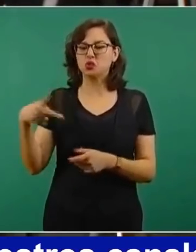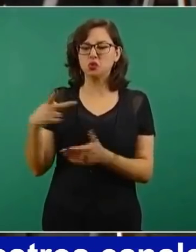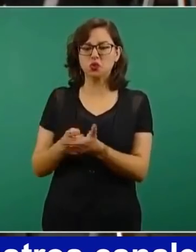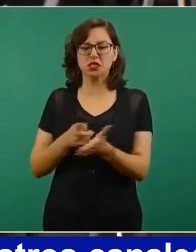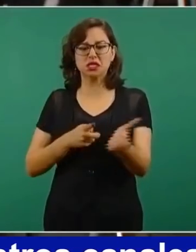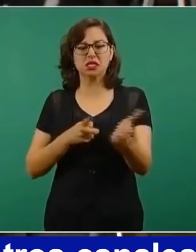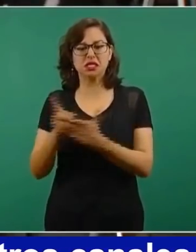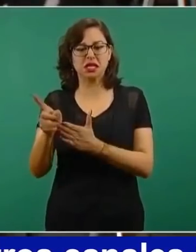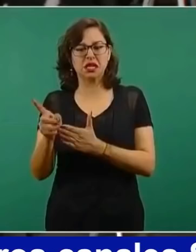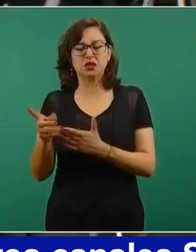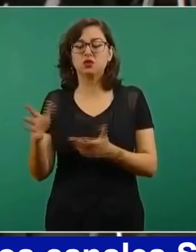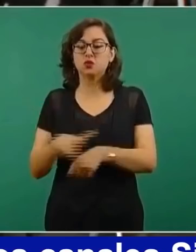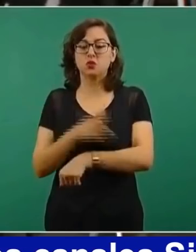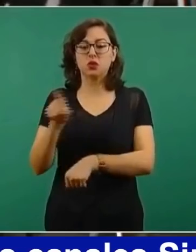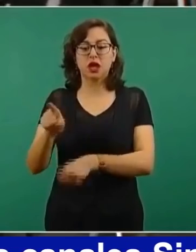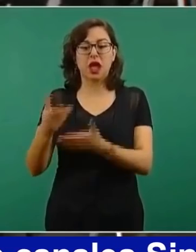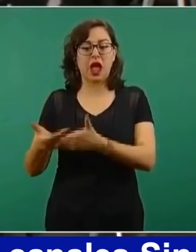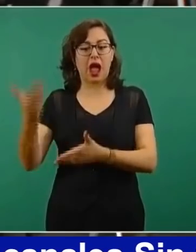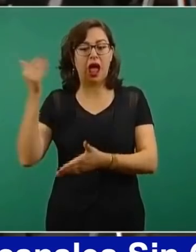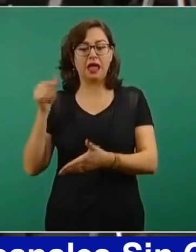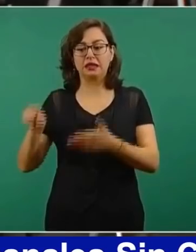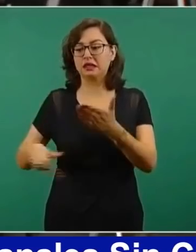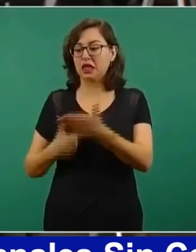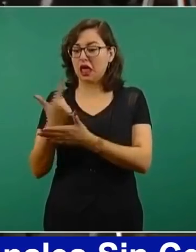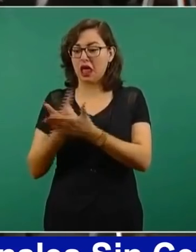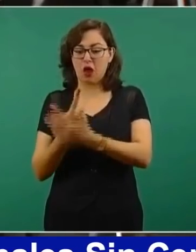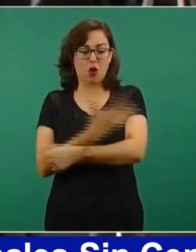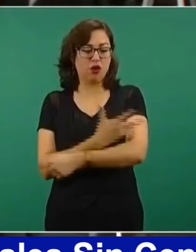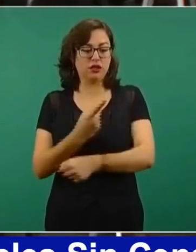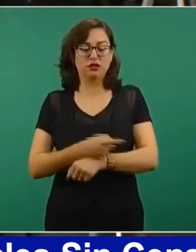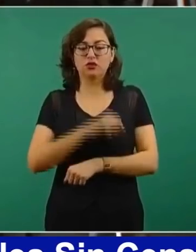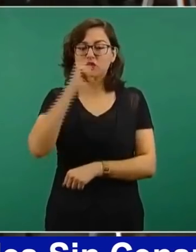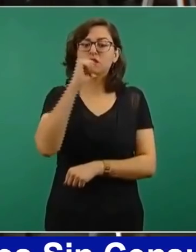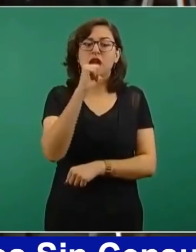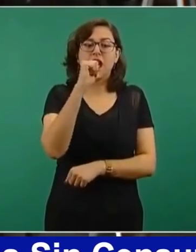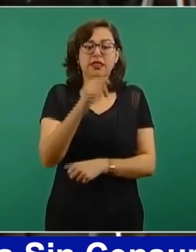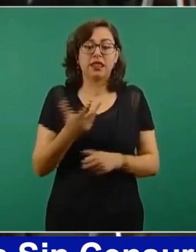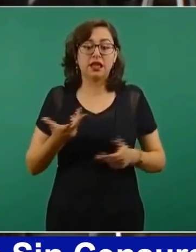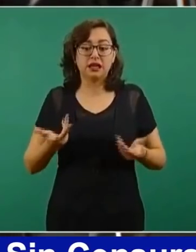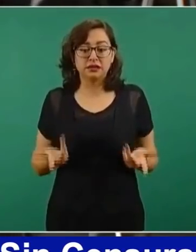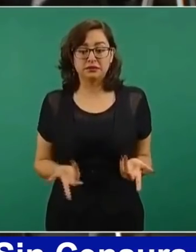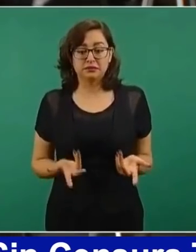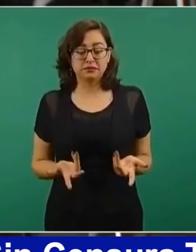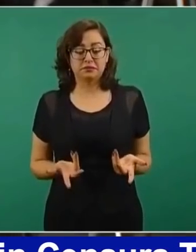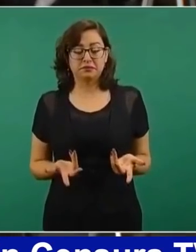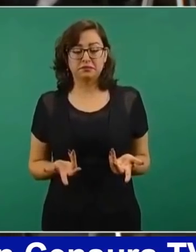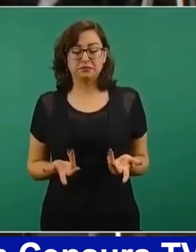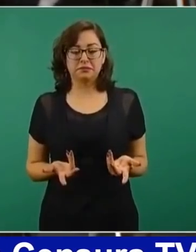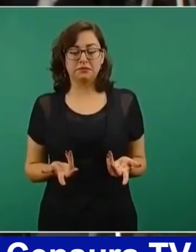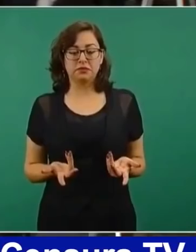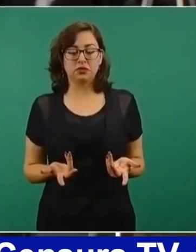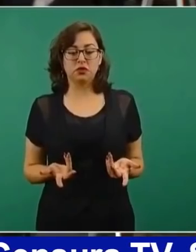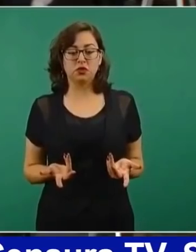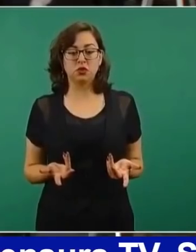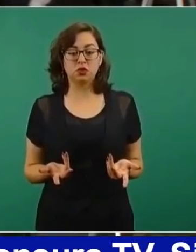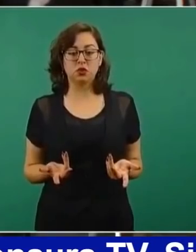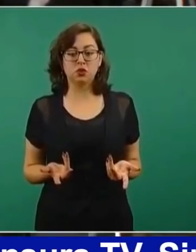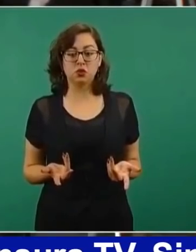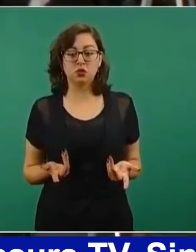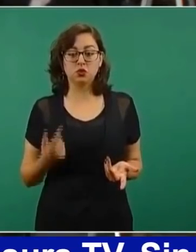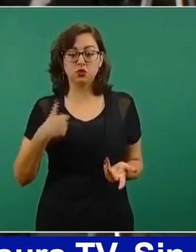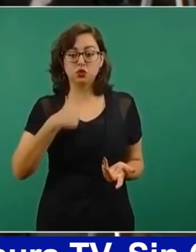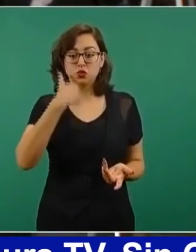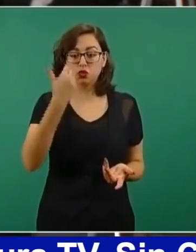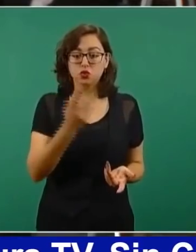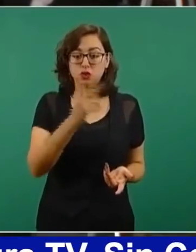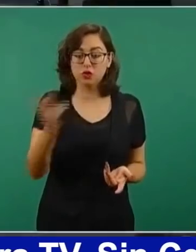porque no fue transparente en la presentación de sus informes. Entonces, aquí yo creo que lo que le